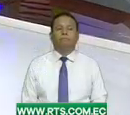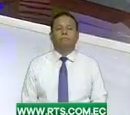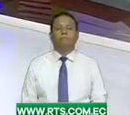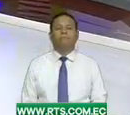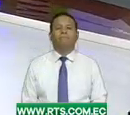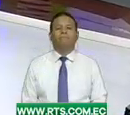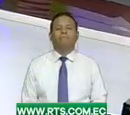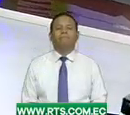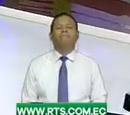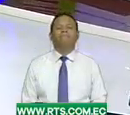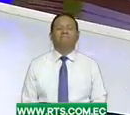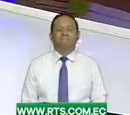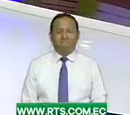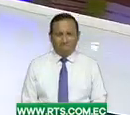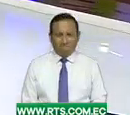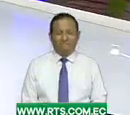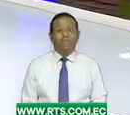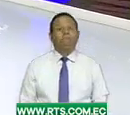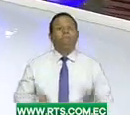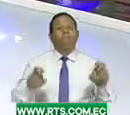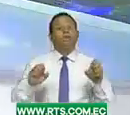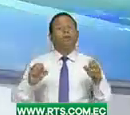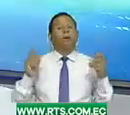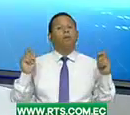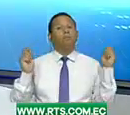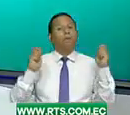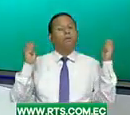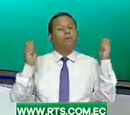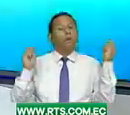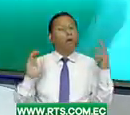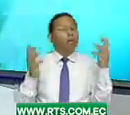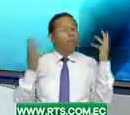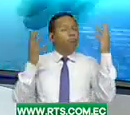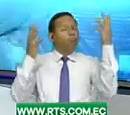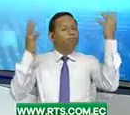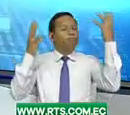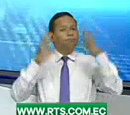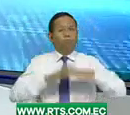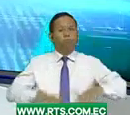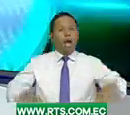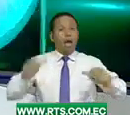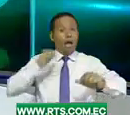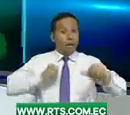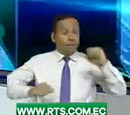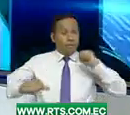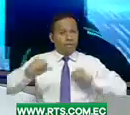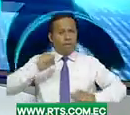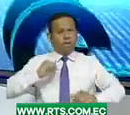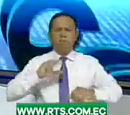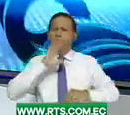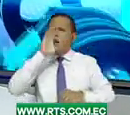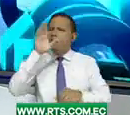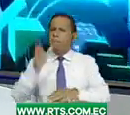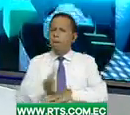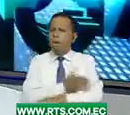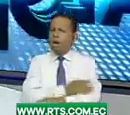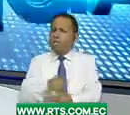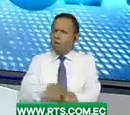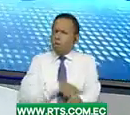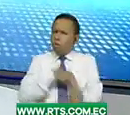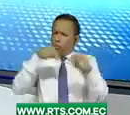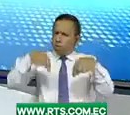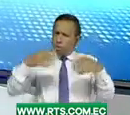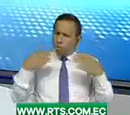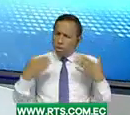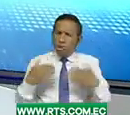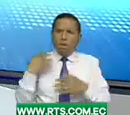Y bien, amigos, el Festival de Artes al Aire Libre, que ha sido una tradición en la escena artística de nuestra ciudad durante